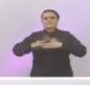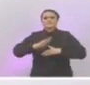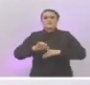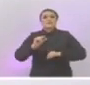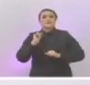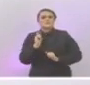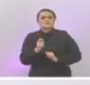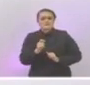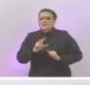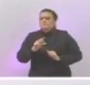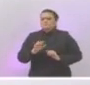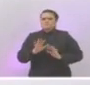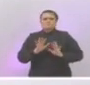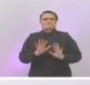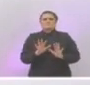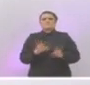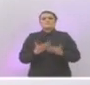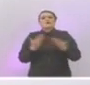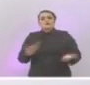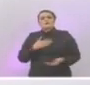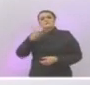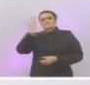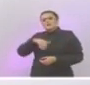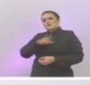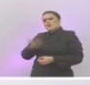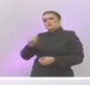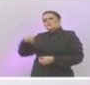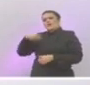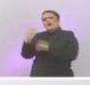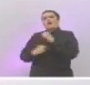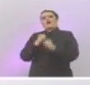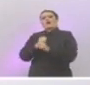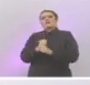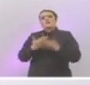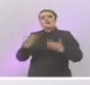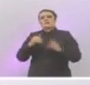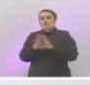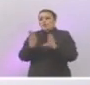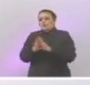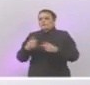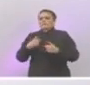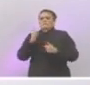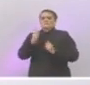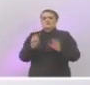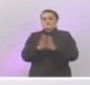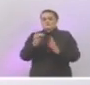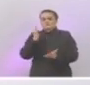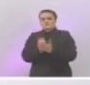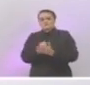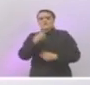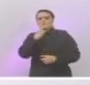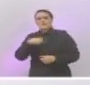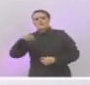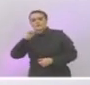no impiden en esta ocasión que reconozcamos que este año medidas arancelarias en el caso del